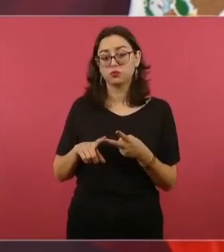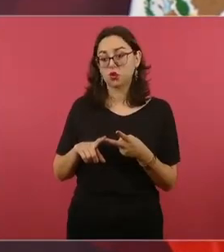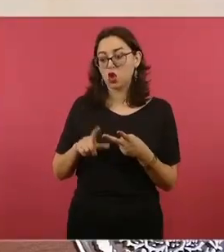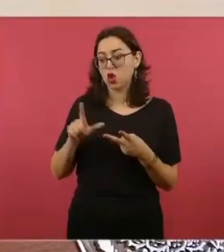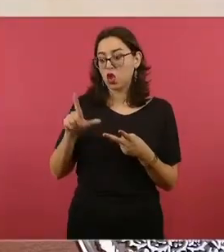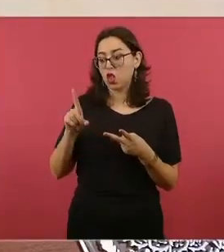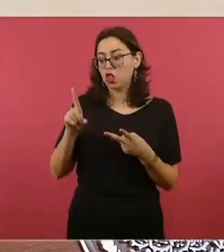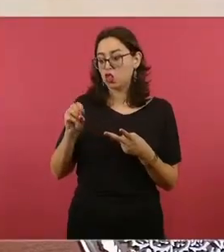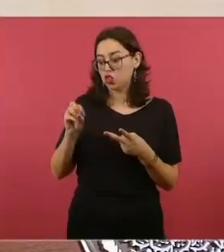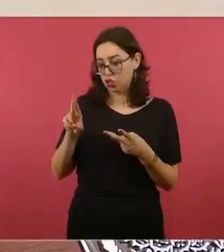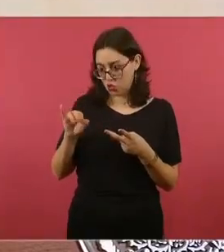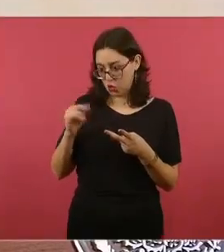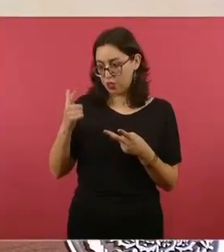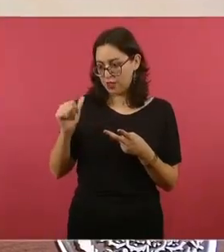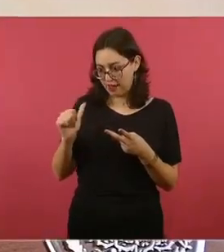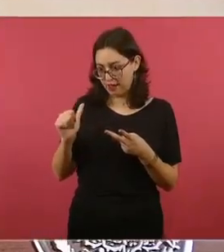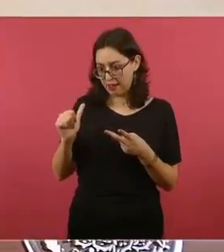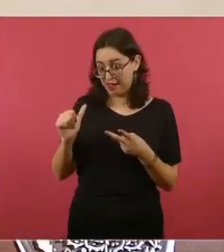Joaquín López Dóriga,